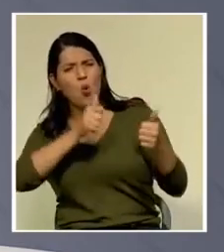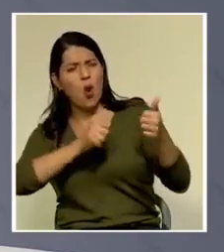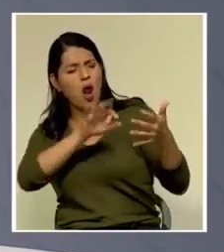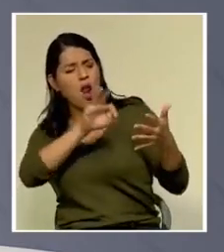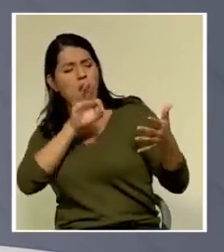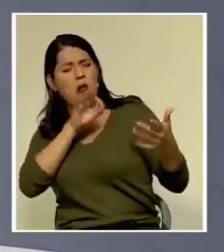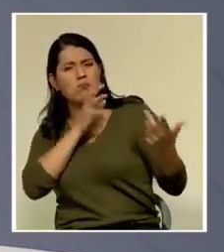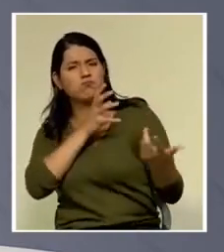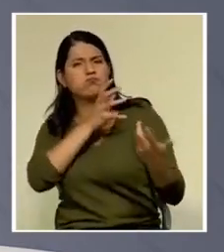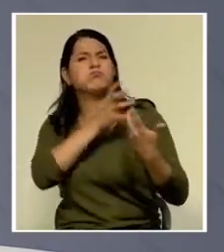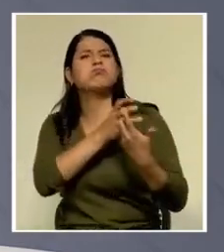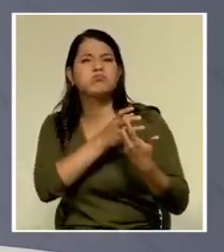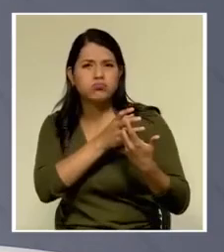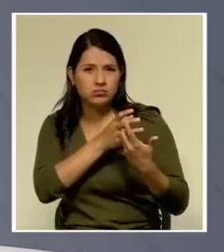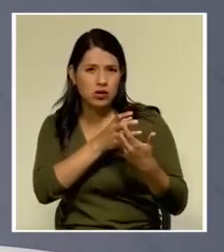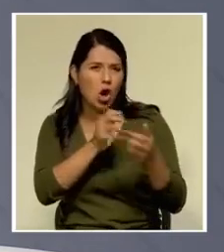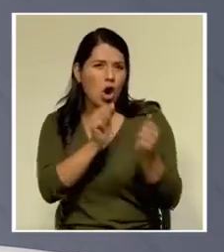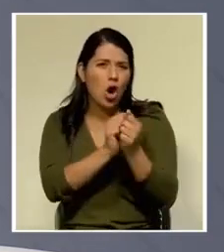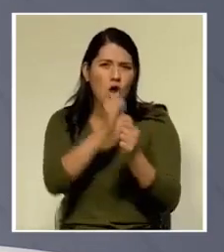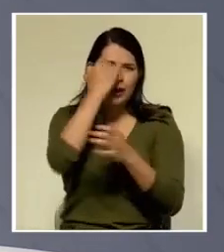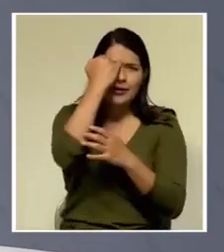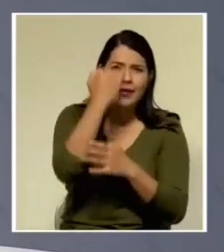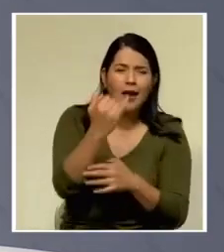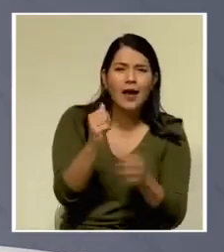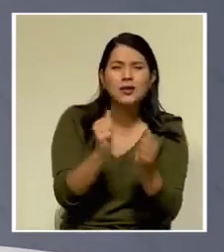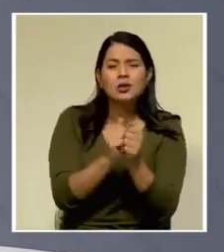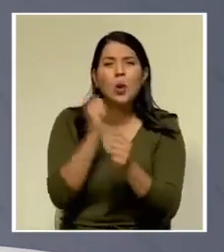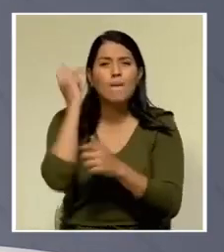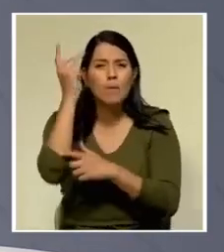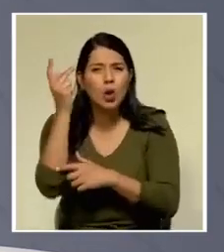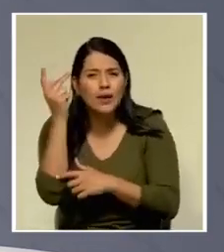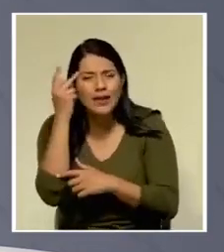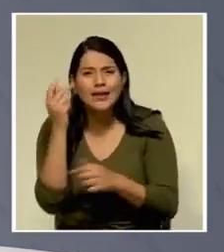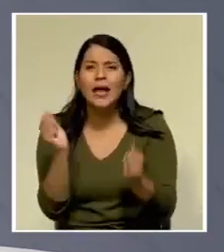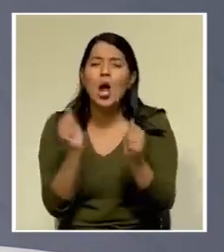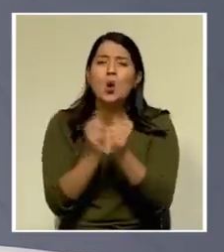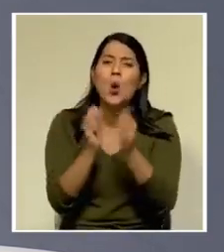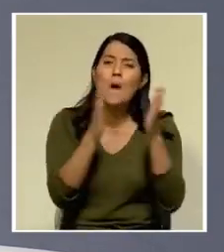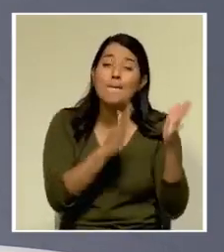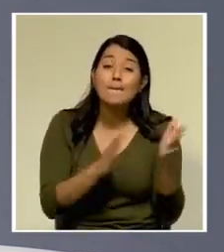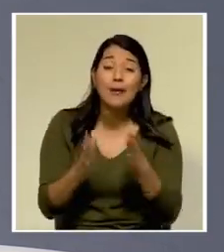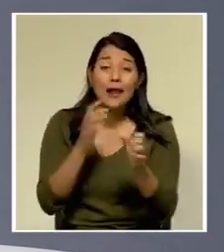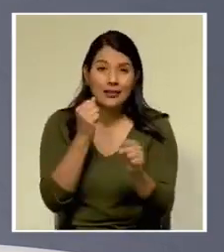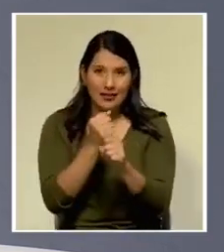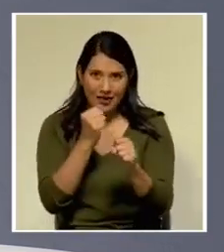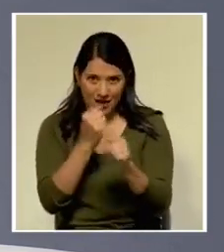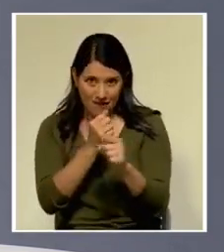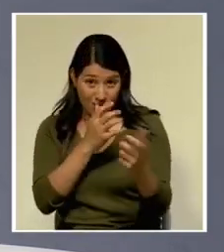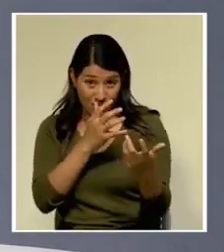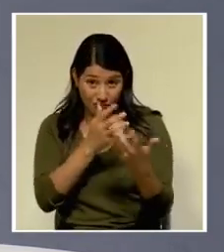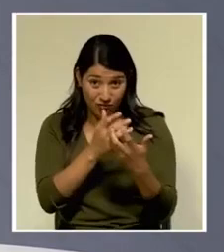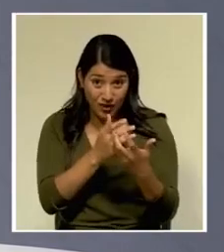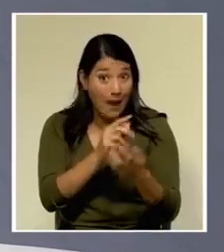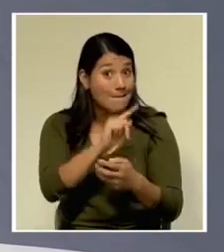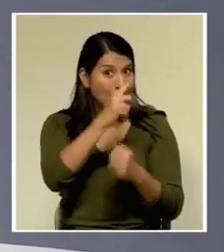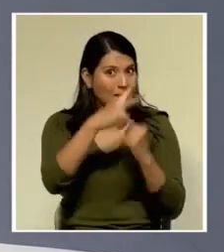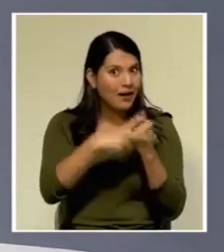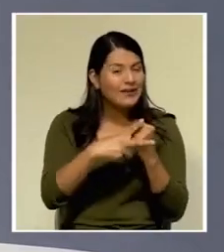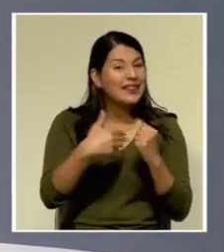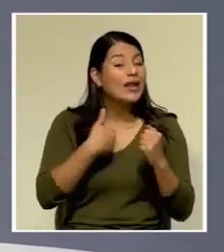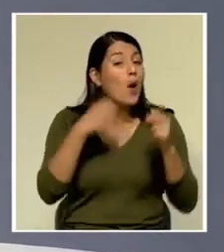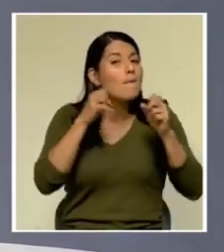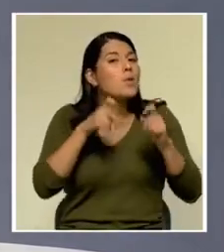ideario político o el plan de gobierno o el programa de gobierno, como se conoce también en otros contextos. En la segunda ronda